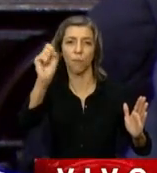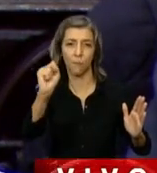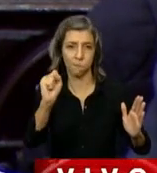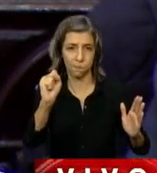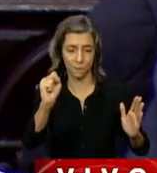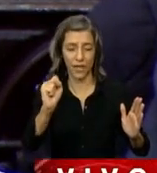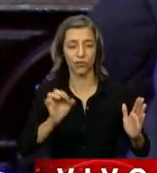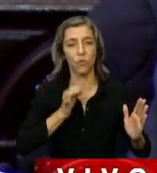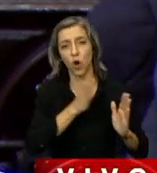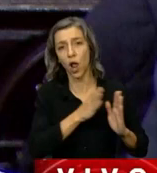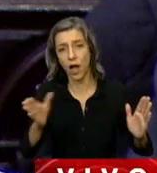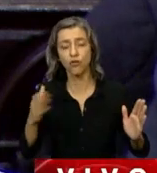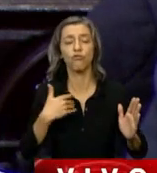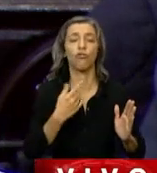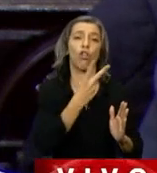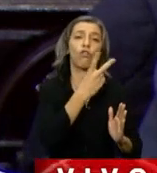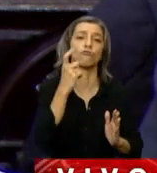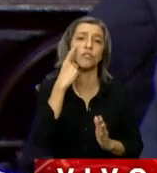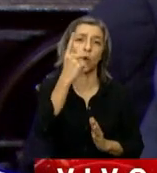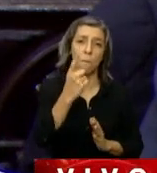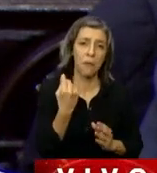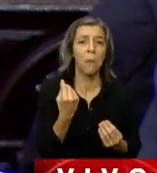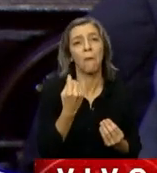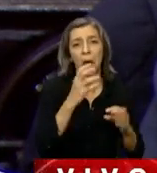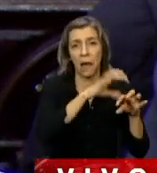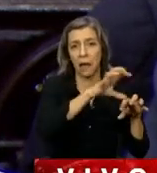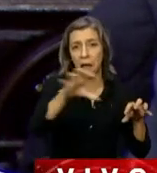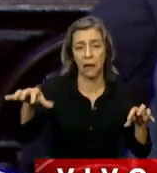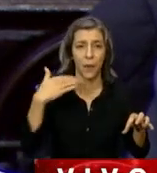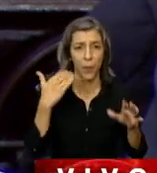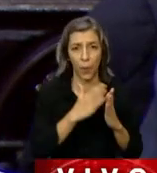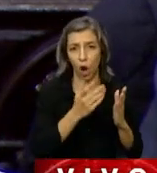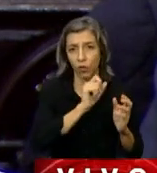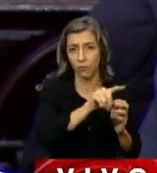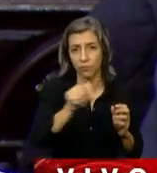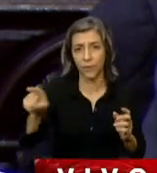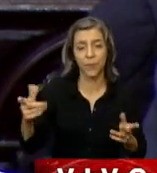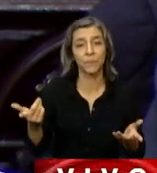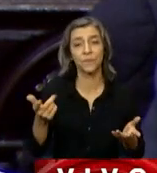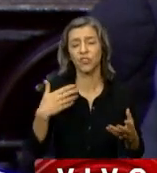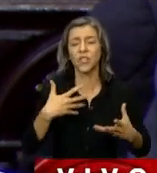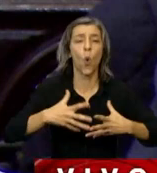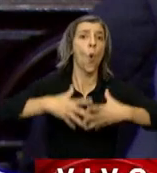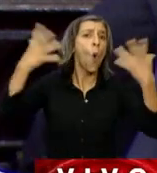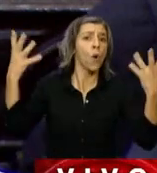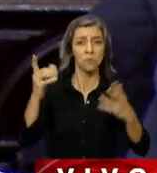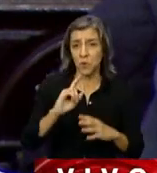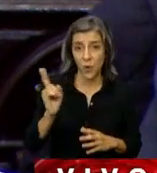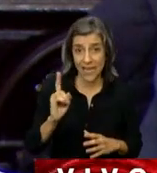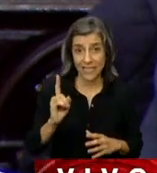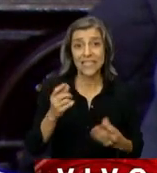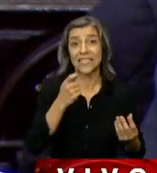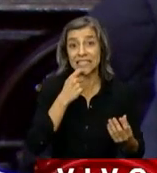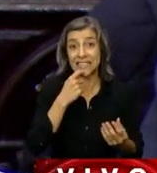para cada biblioteca para compra de libros. Digo, no es guita. Ahora, si se lo sacamos, la cierran. Y si la cierran, se quedan sin